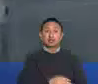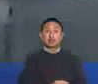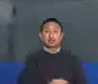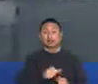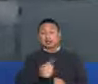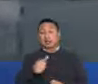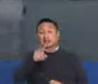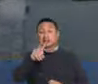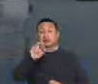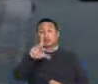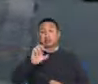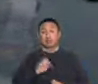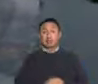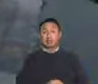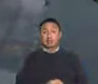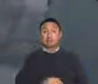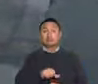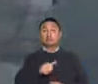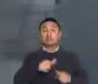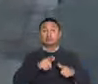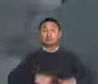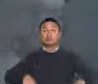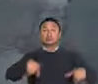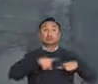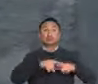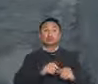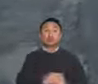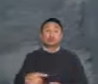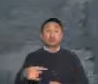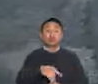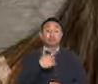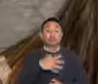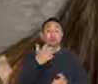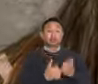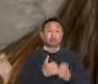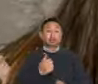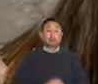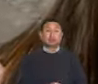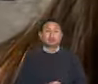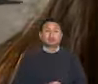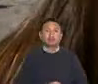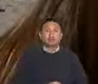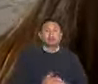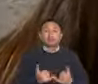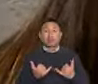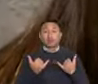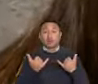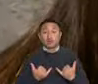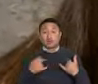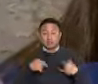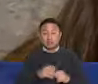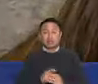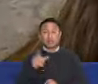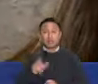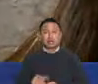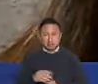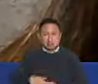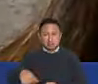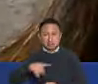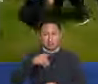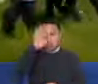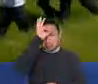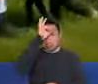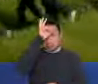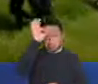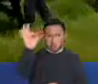Rafael, otro de los sectores del Valle de los Chillos que podría verse afectado. Ahora, si bien fueron varias las personas que dijeron